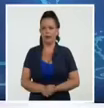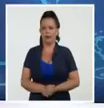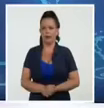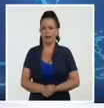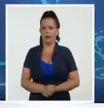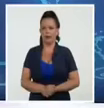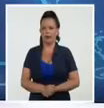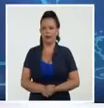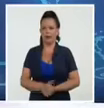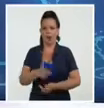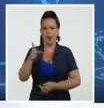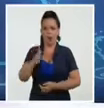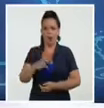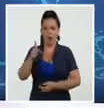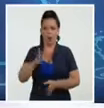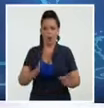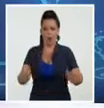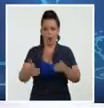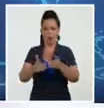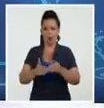Al cierre del jueves, Cuba registró